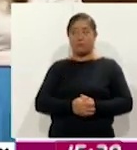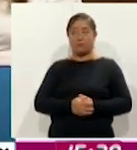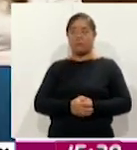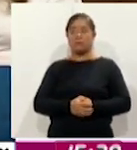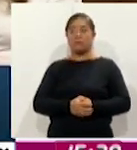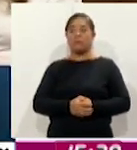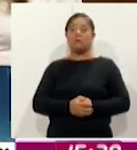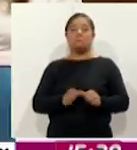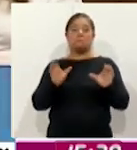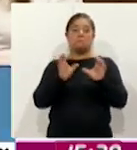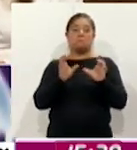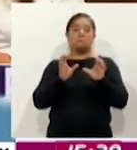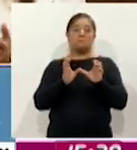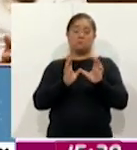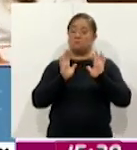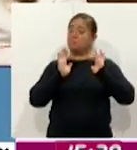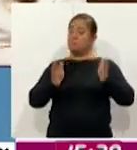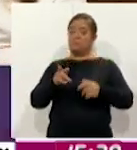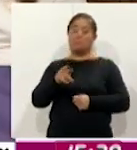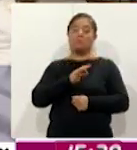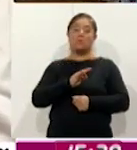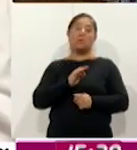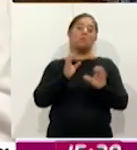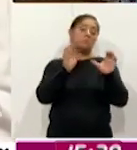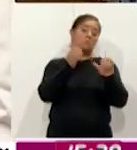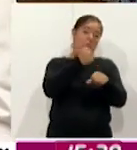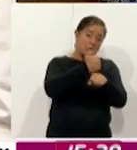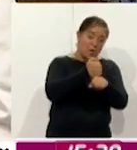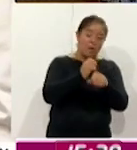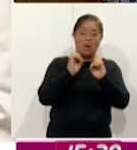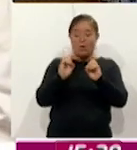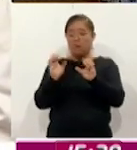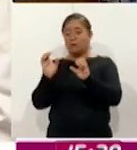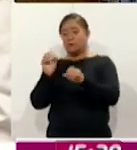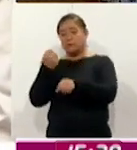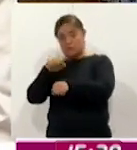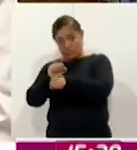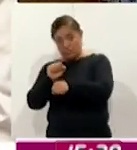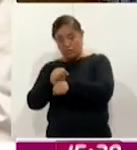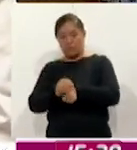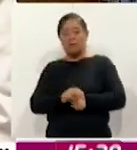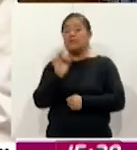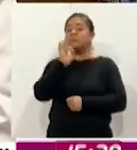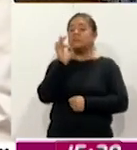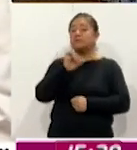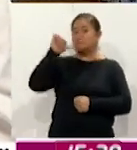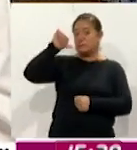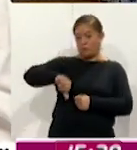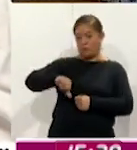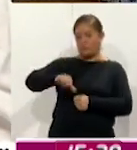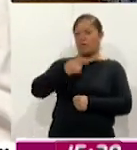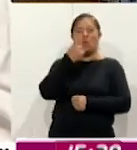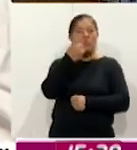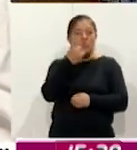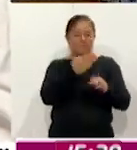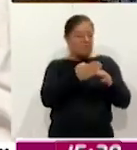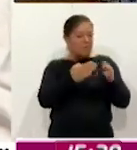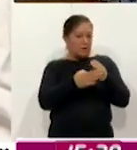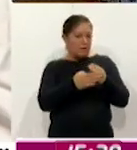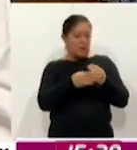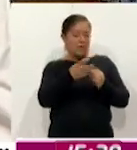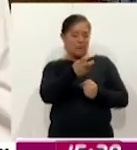pueden certificar su primaria, tanto primaria o secundaria. Si llegaran a reprobar alguna materia o algún módulo, ese